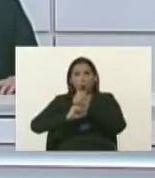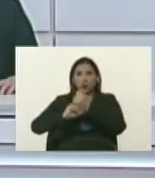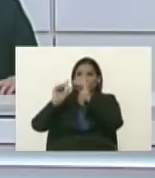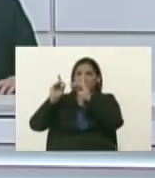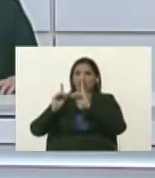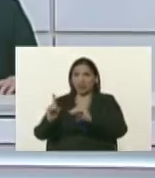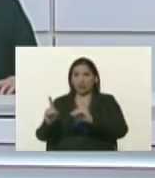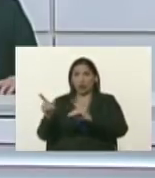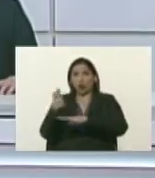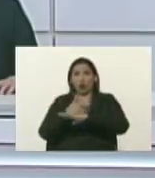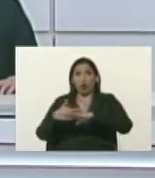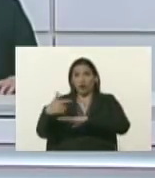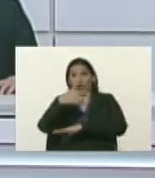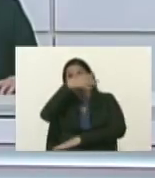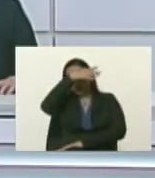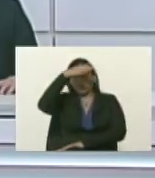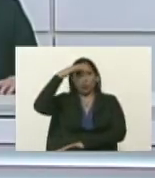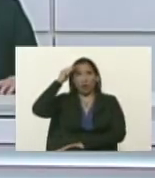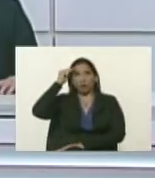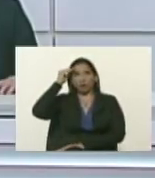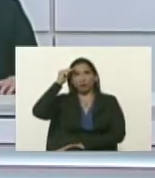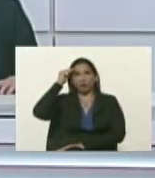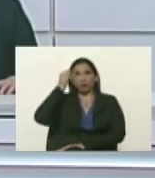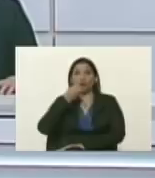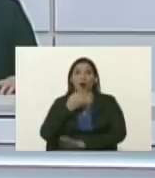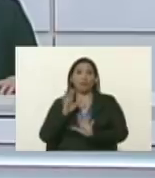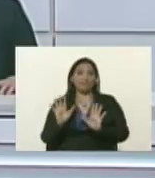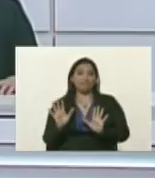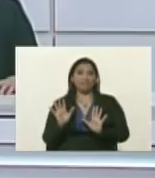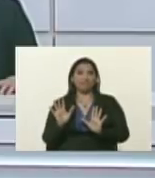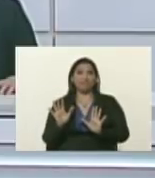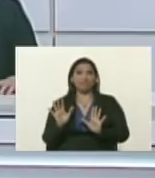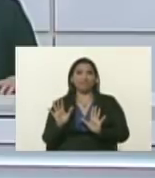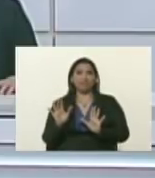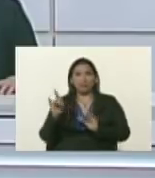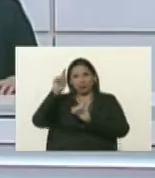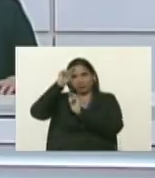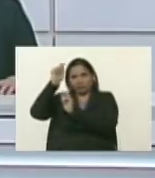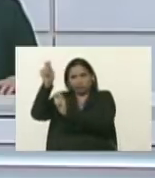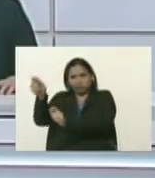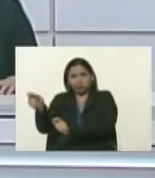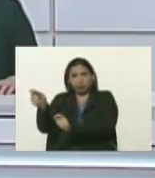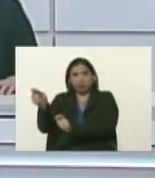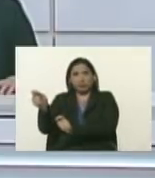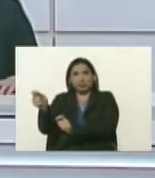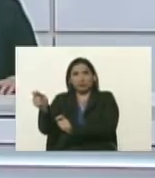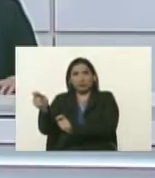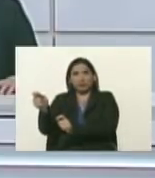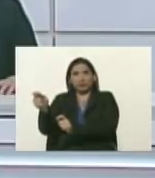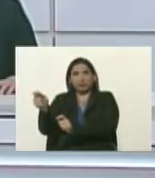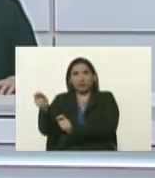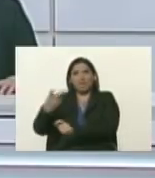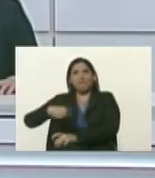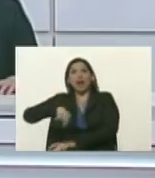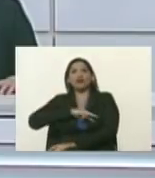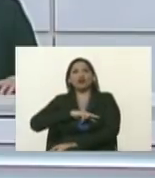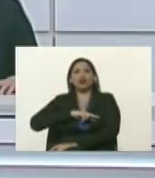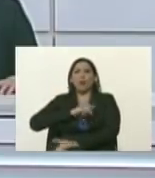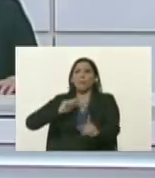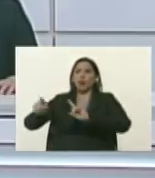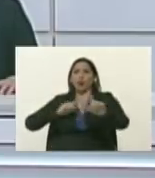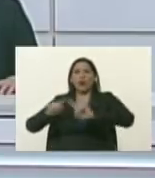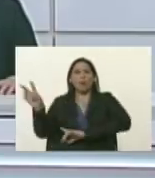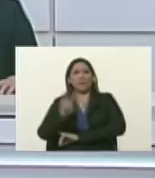del gobierno del señor Donald Trump, bueno, fue designado falso procurador de